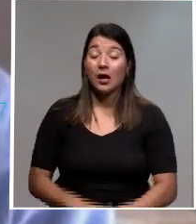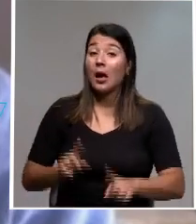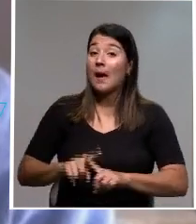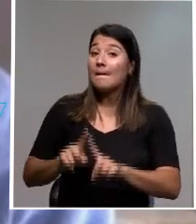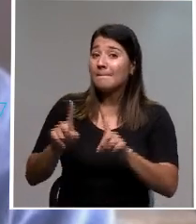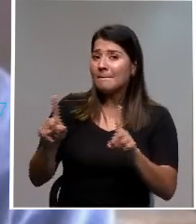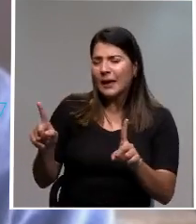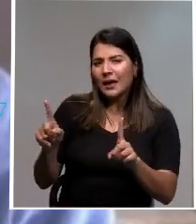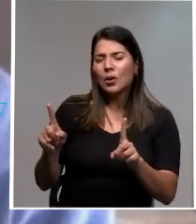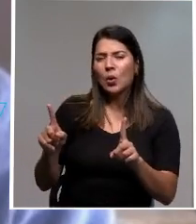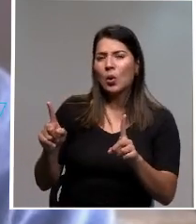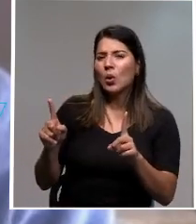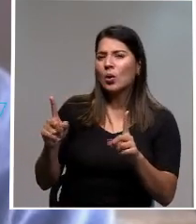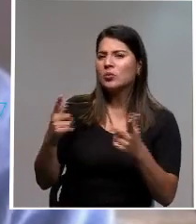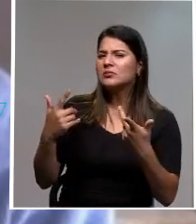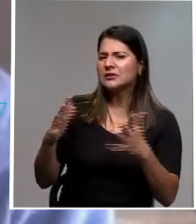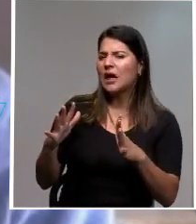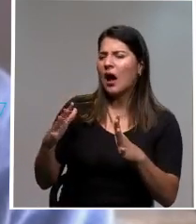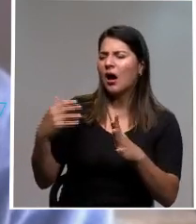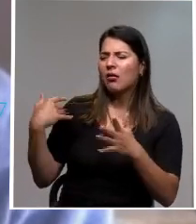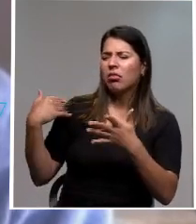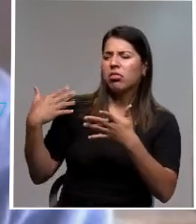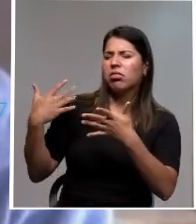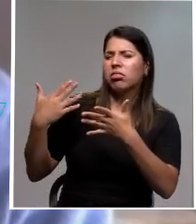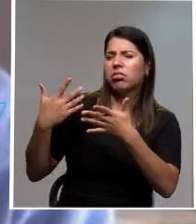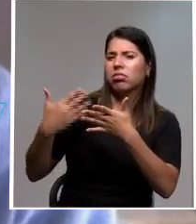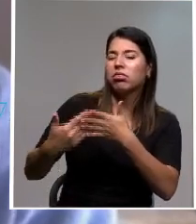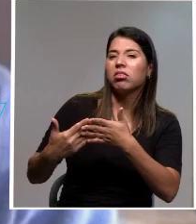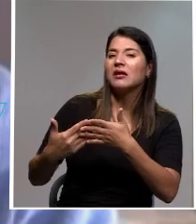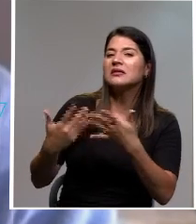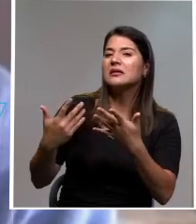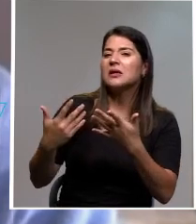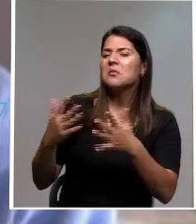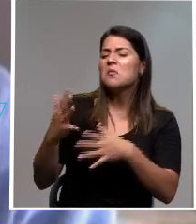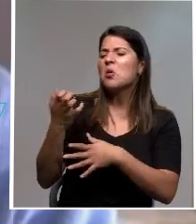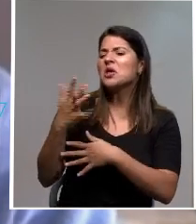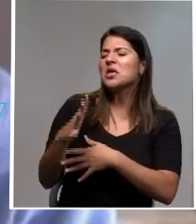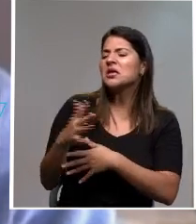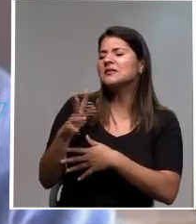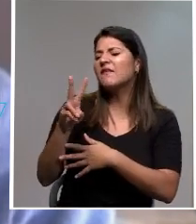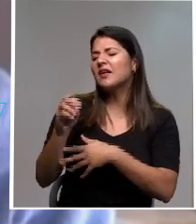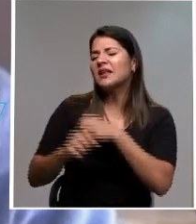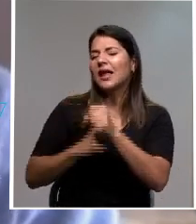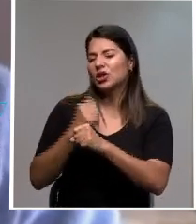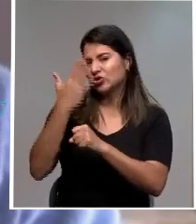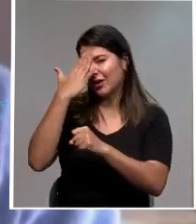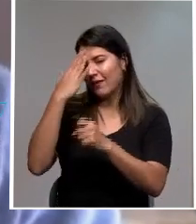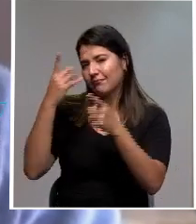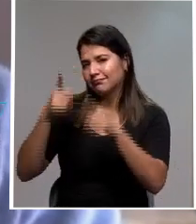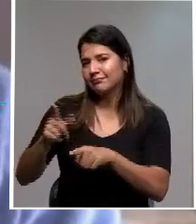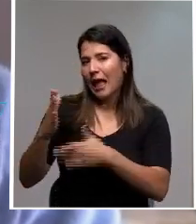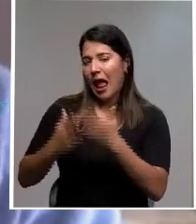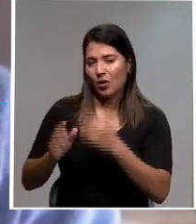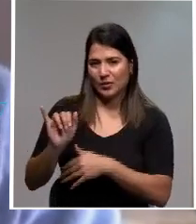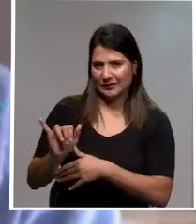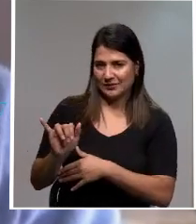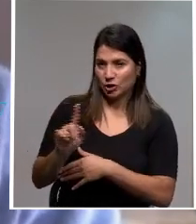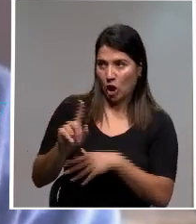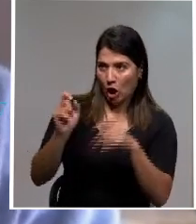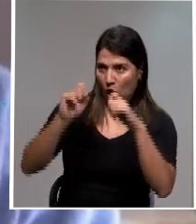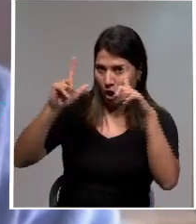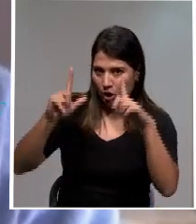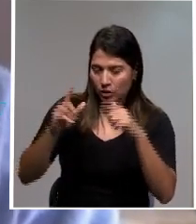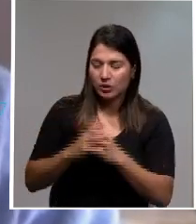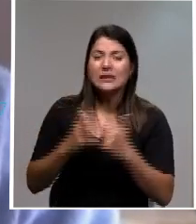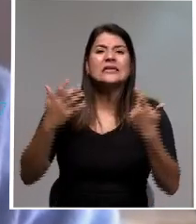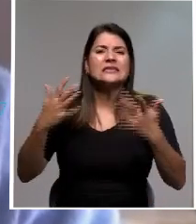las predicciones se vienen haciendo desde hace por lo menos 15, 20 años atrás. Ya se sabe de una manera muy